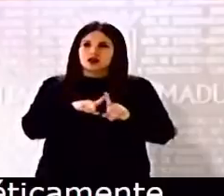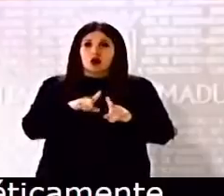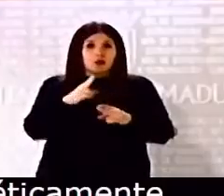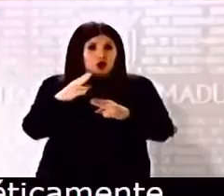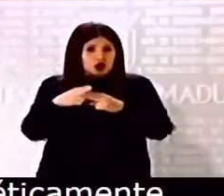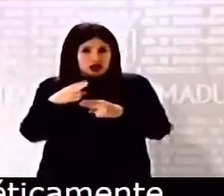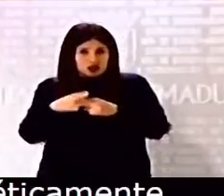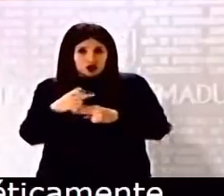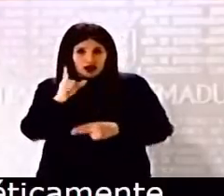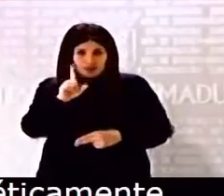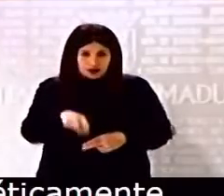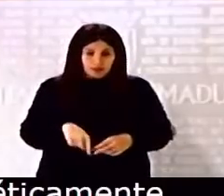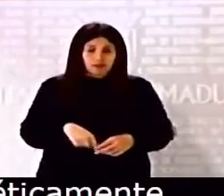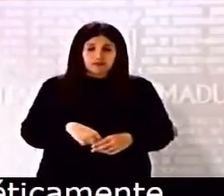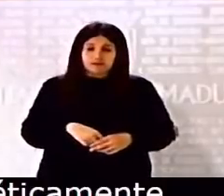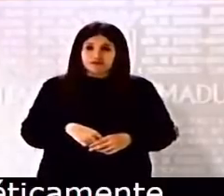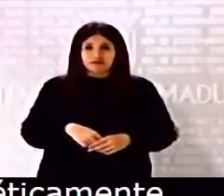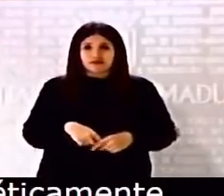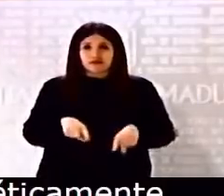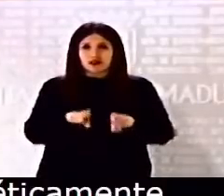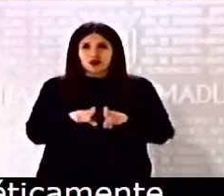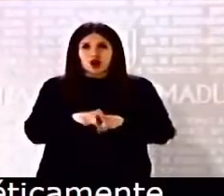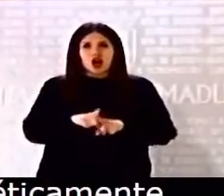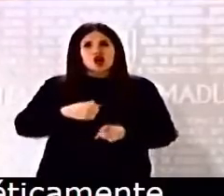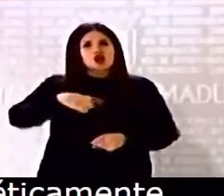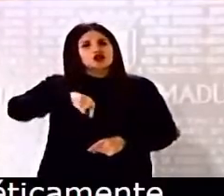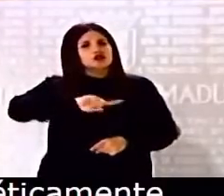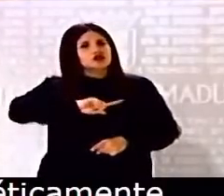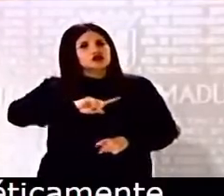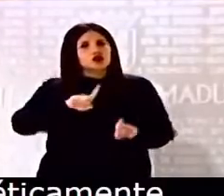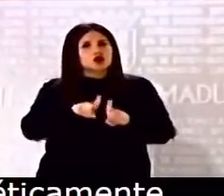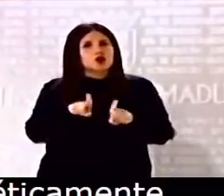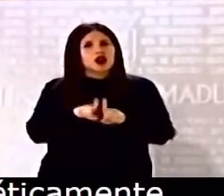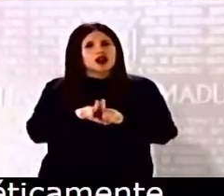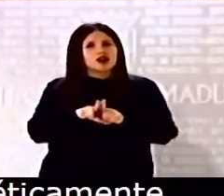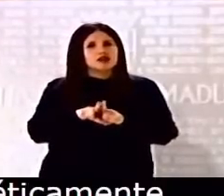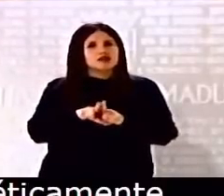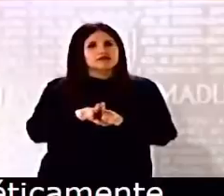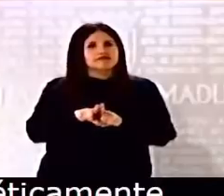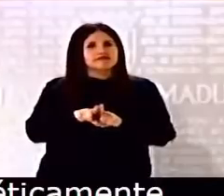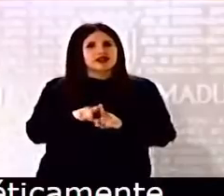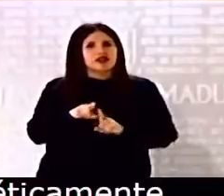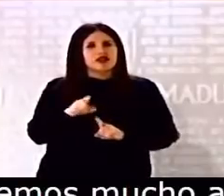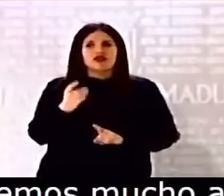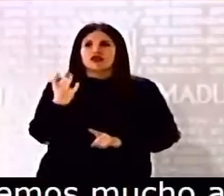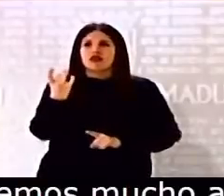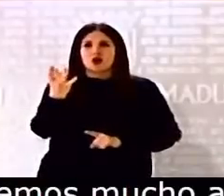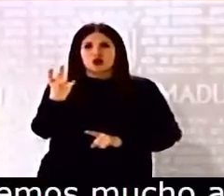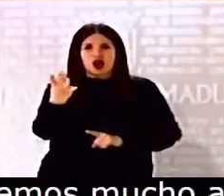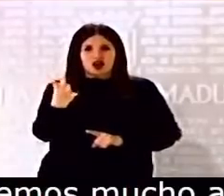políticamente, le debemos mucho a una serie de generaciones